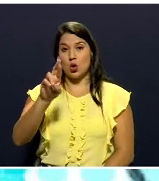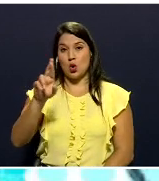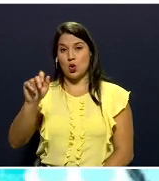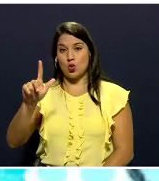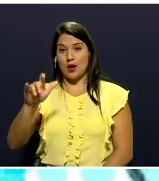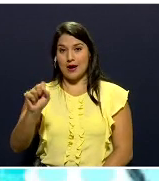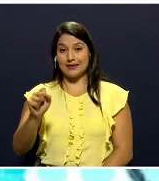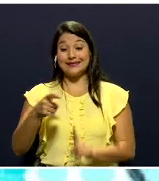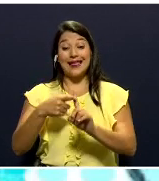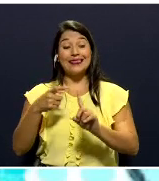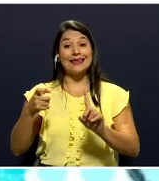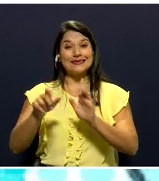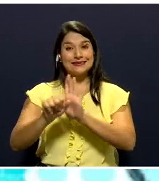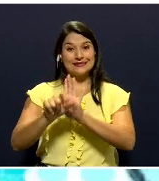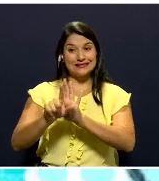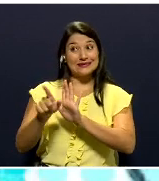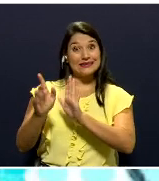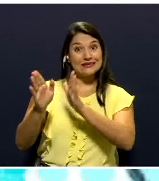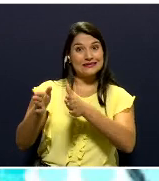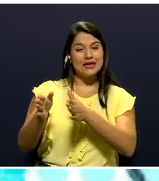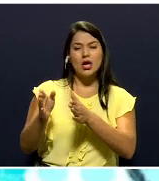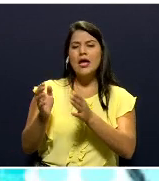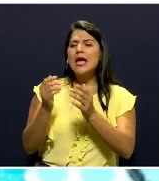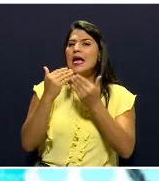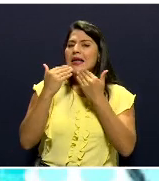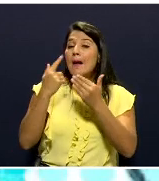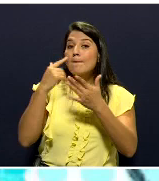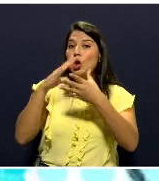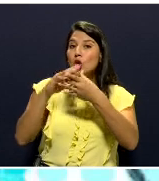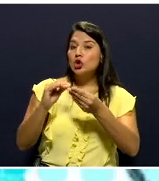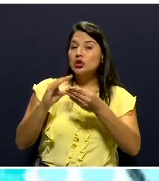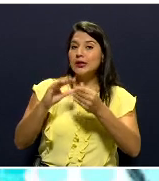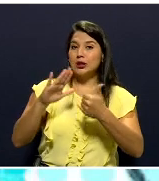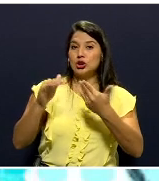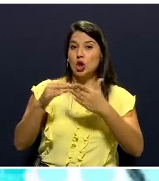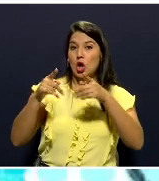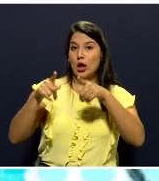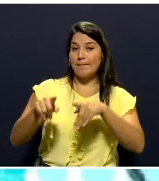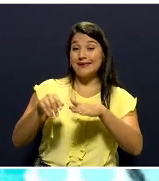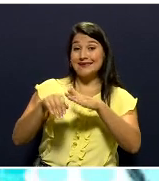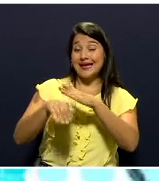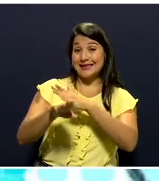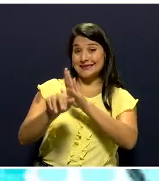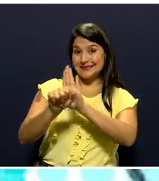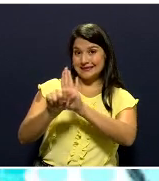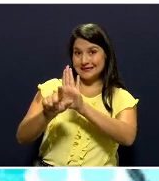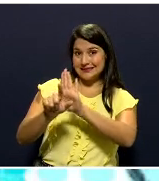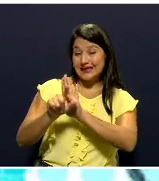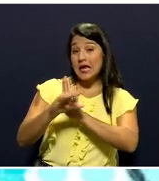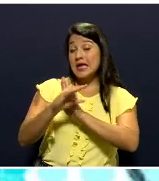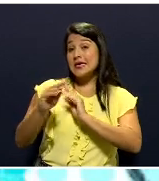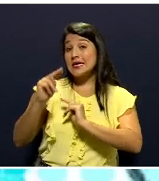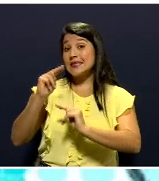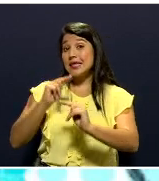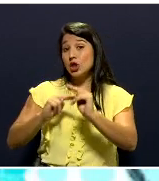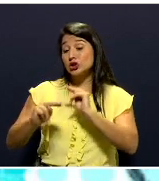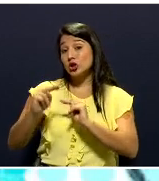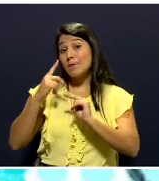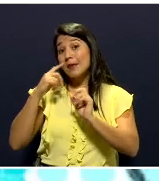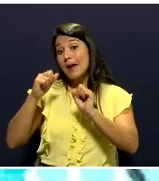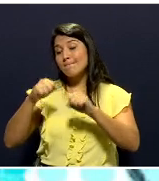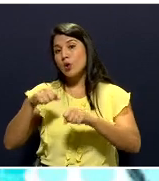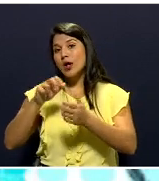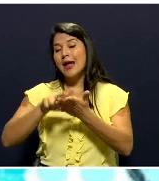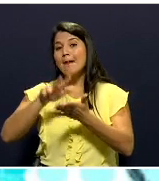desde la Asamblea Legislativa con todo lo que está ocurriendo en el Congreso y las negociaciones para aprobar